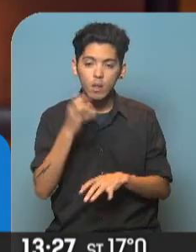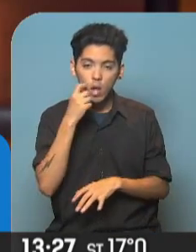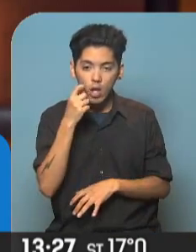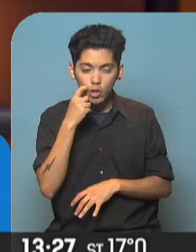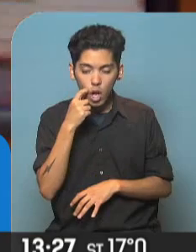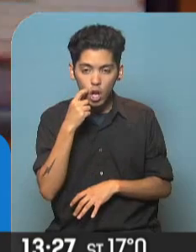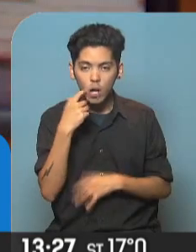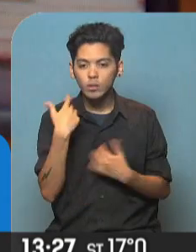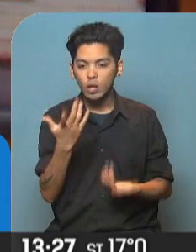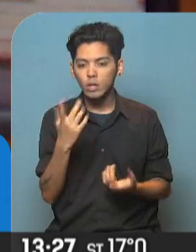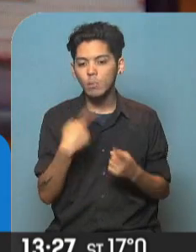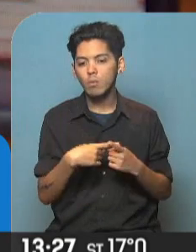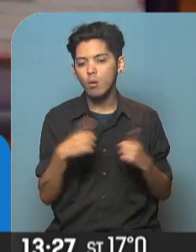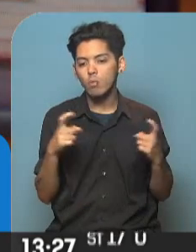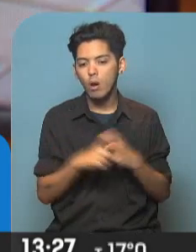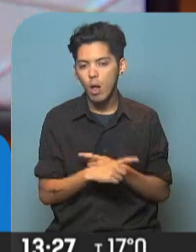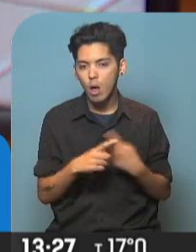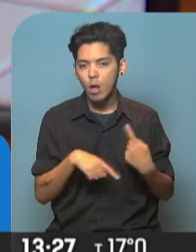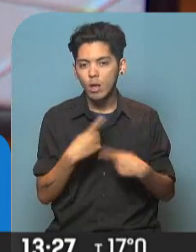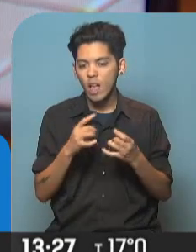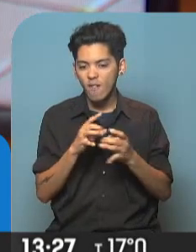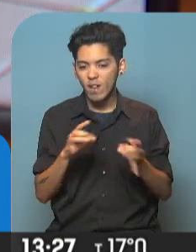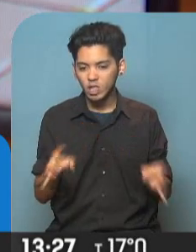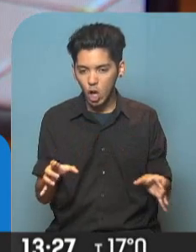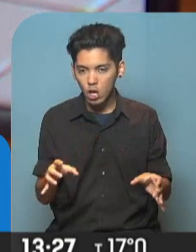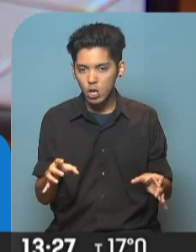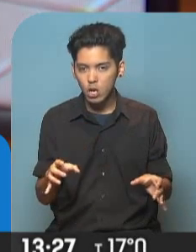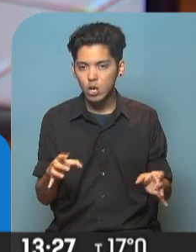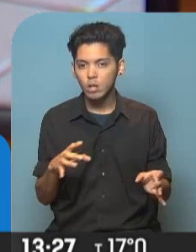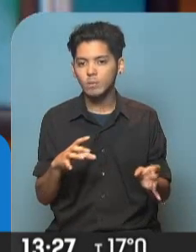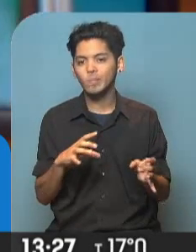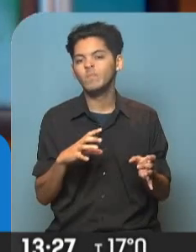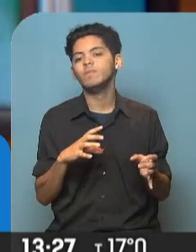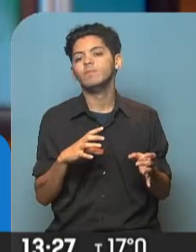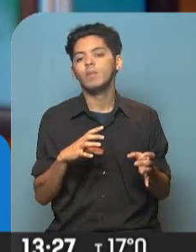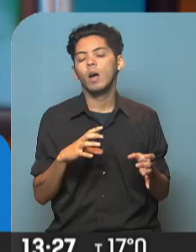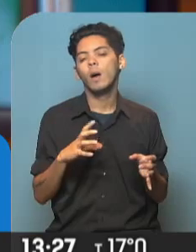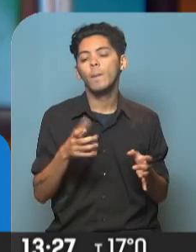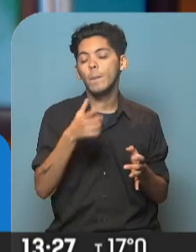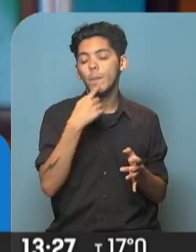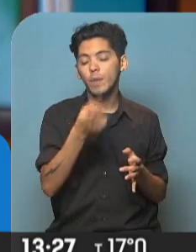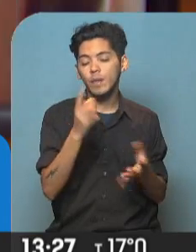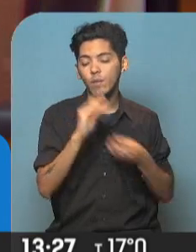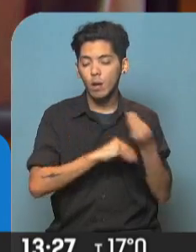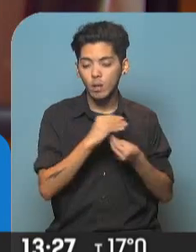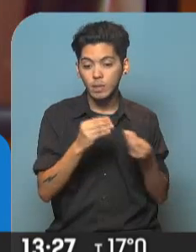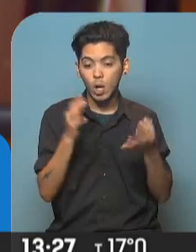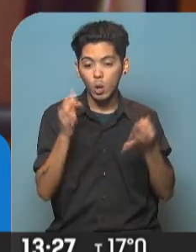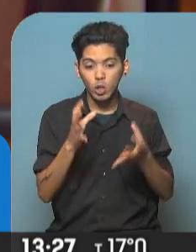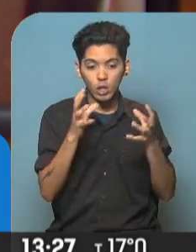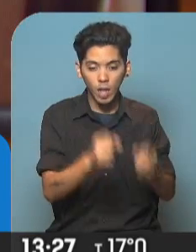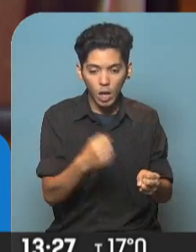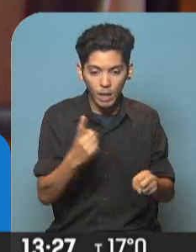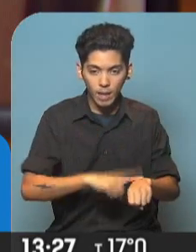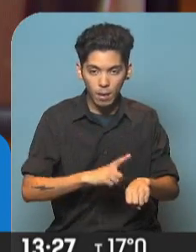que por un encadenamiento de un proceso infeccioso que parece que no, según los familiares no se trató a tiempo,